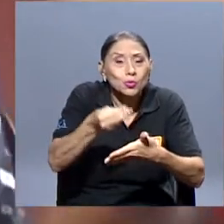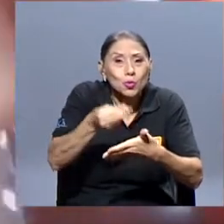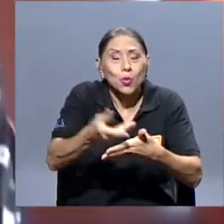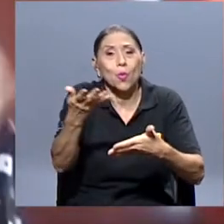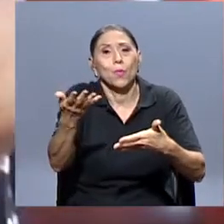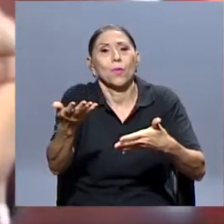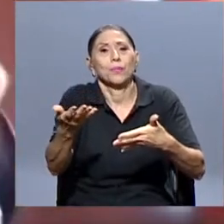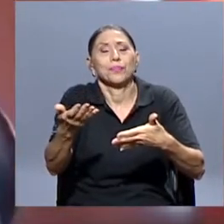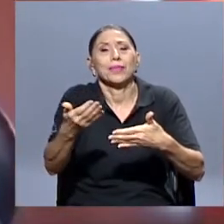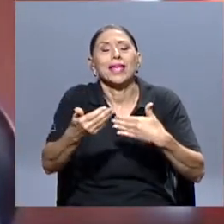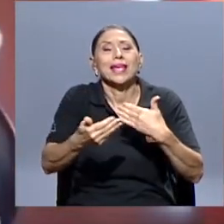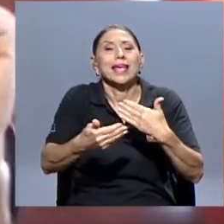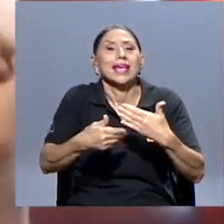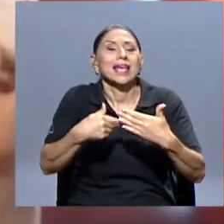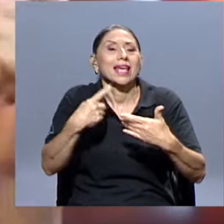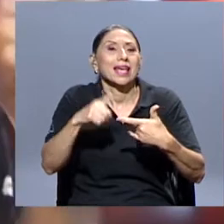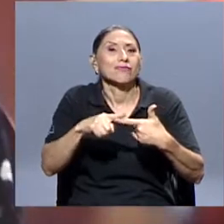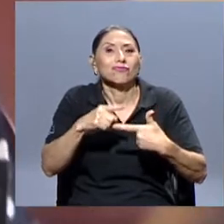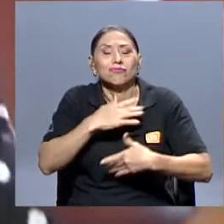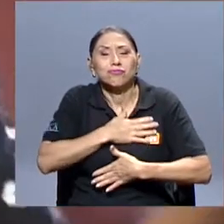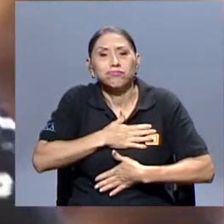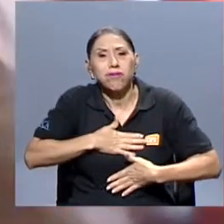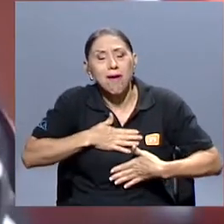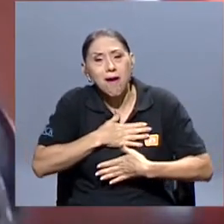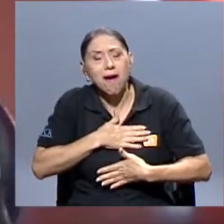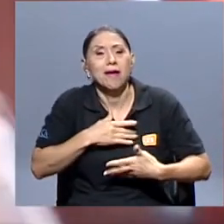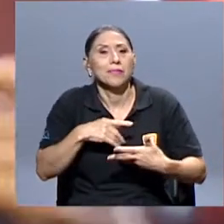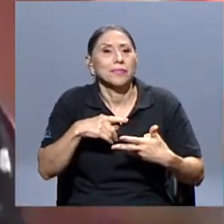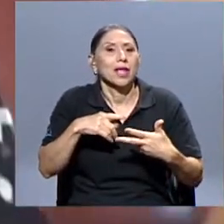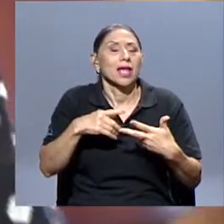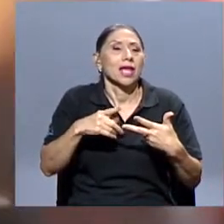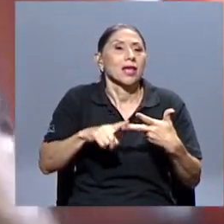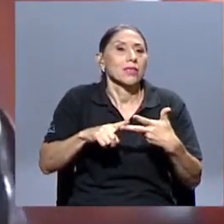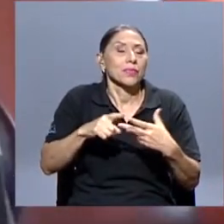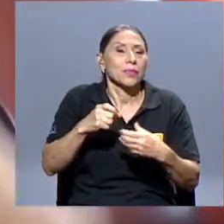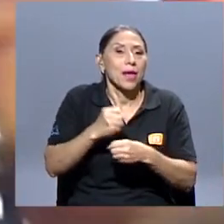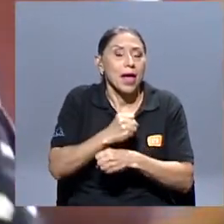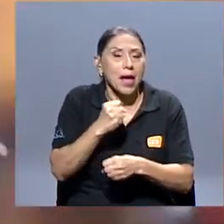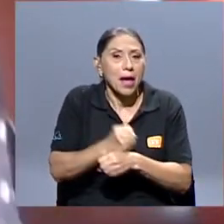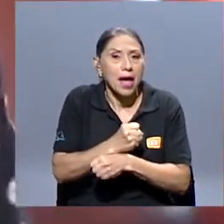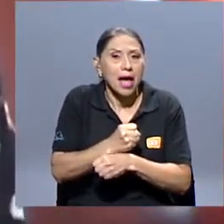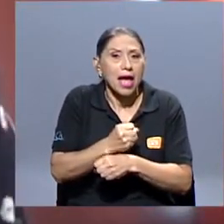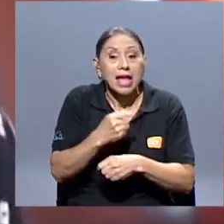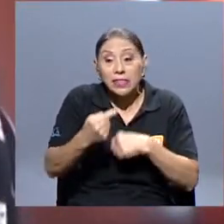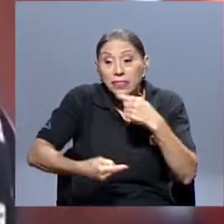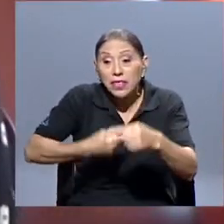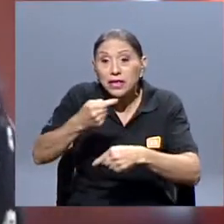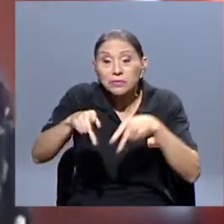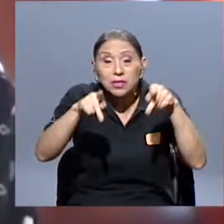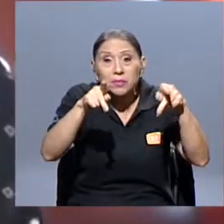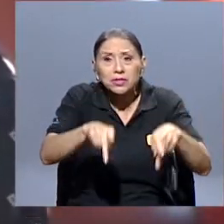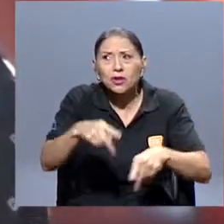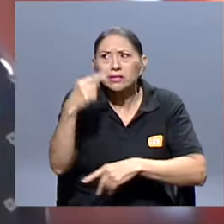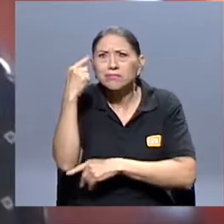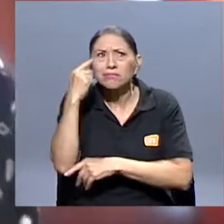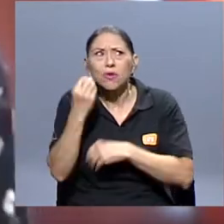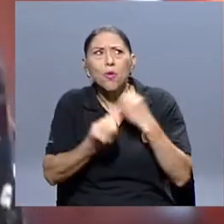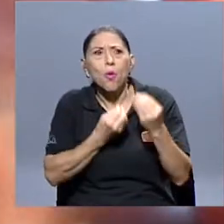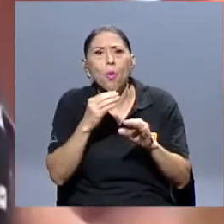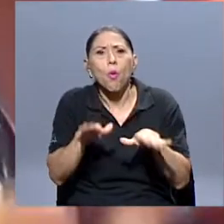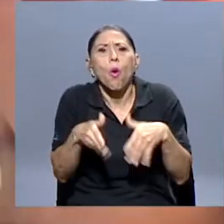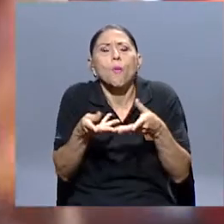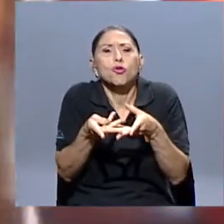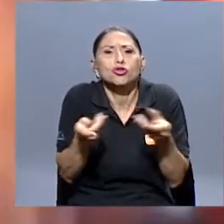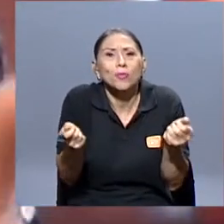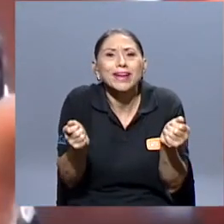No, después empieza a encontrar vueltas, ¿verdad?, para resolver el problema de movilidad a través de los carros. Es